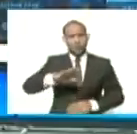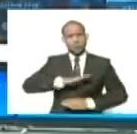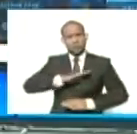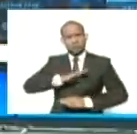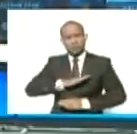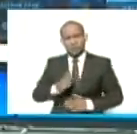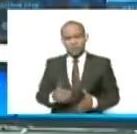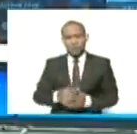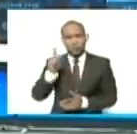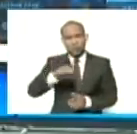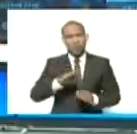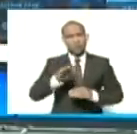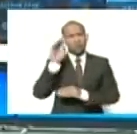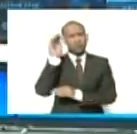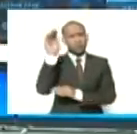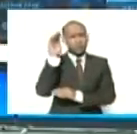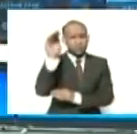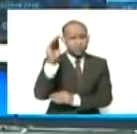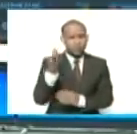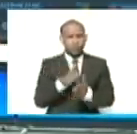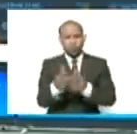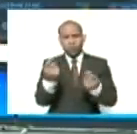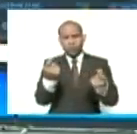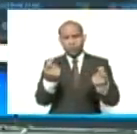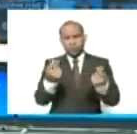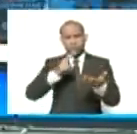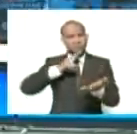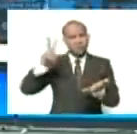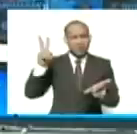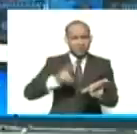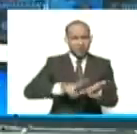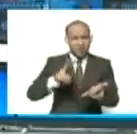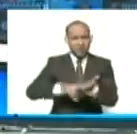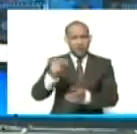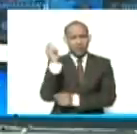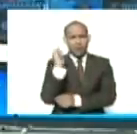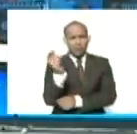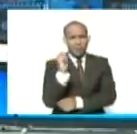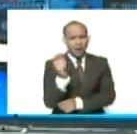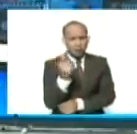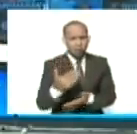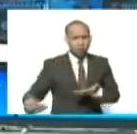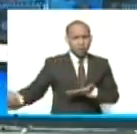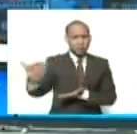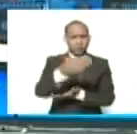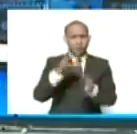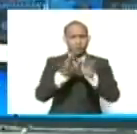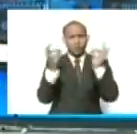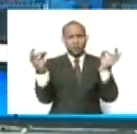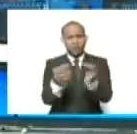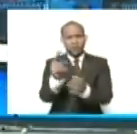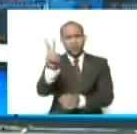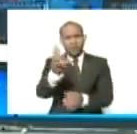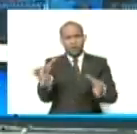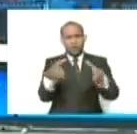lograr avanzar en la recuperación del salario real, de las pensiones y de los ingresos de la familia venezolana. Claro que sí, tenemos